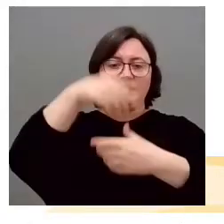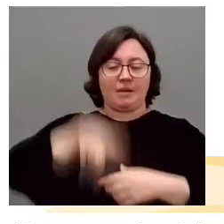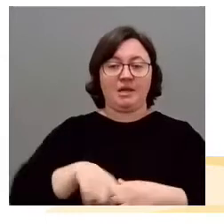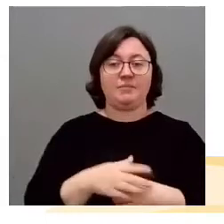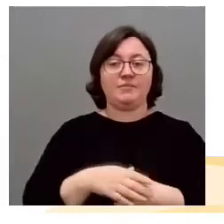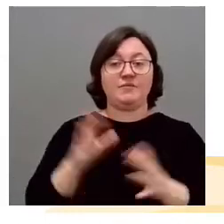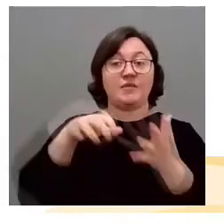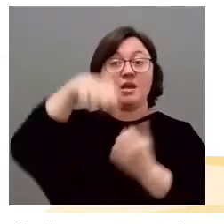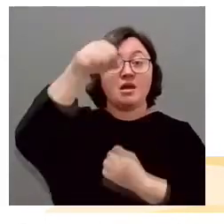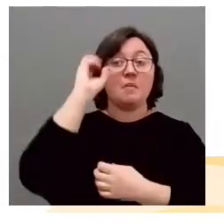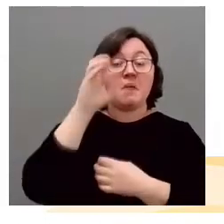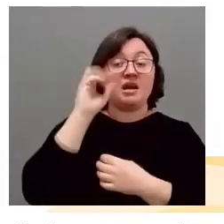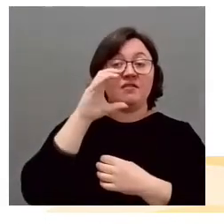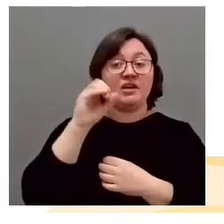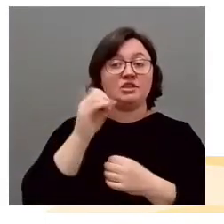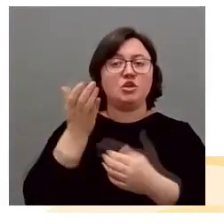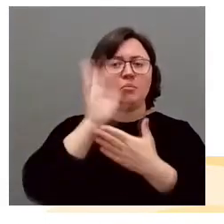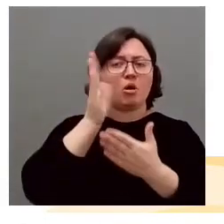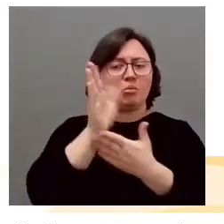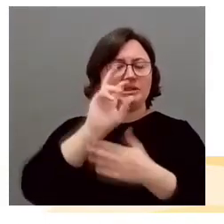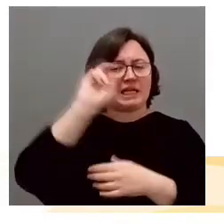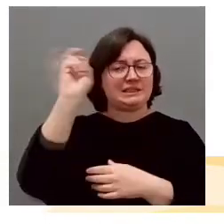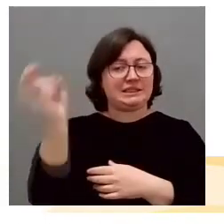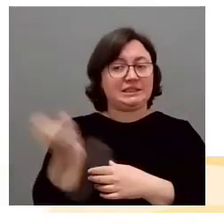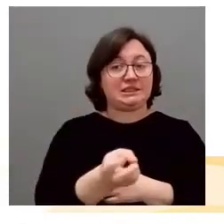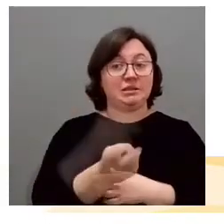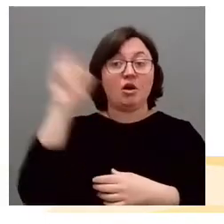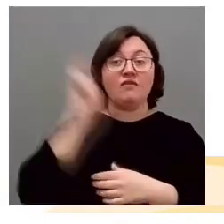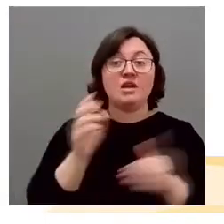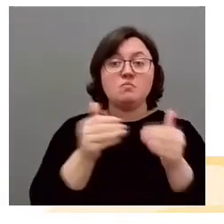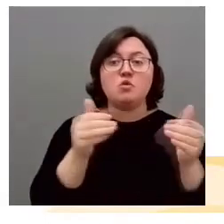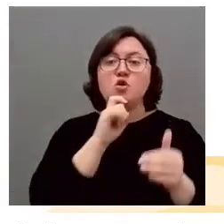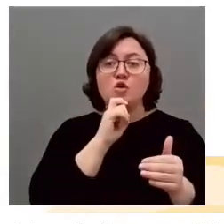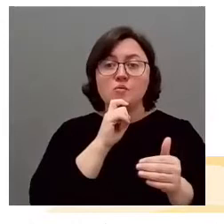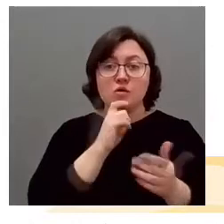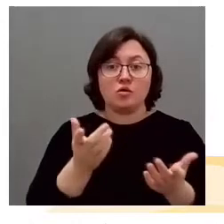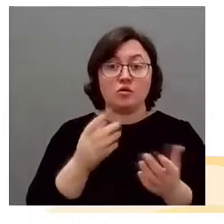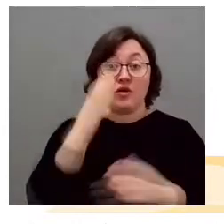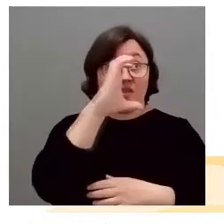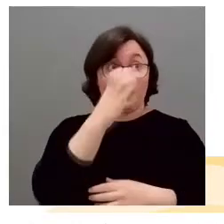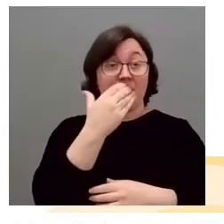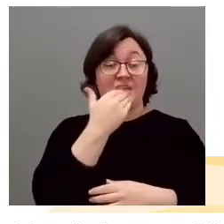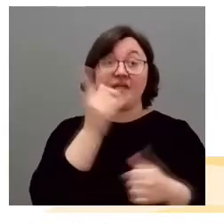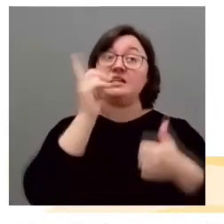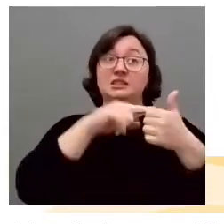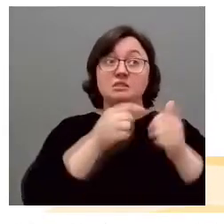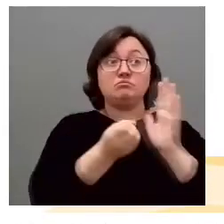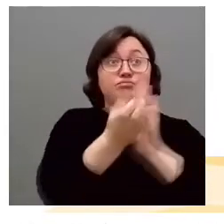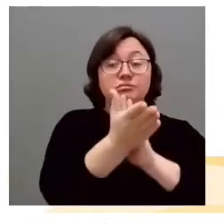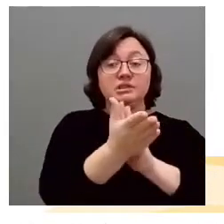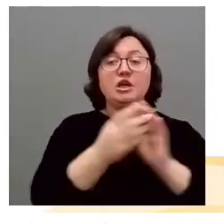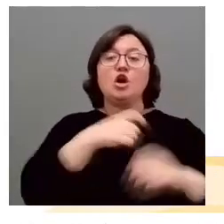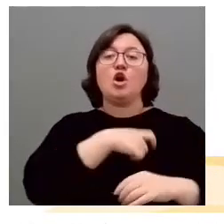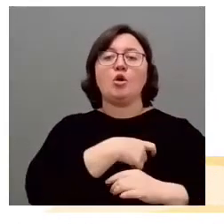han ofrecido muchas propuestas que ha tenido su origen en las que realizamos a través del CERMI en la comisión